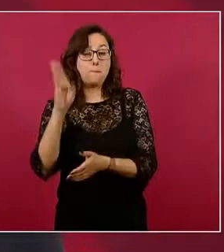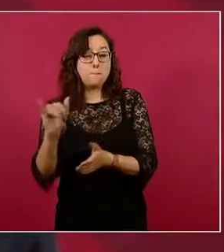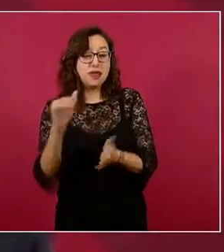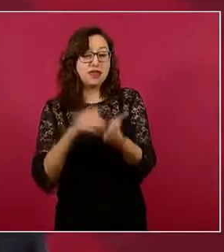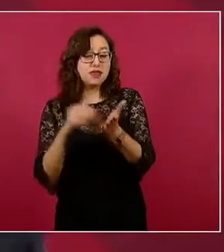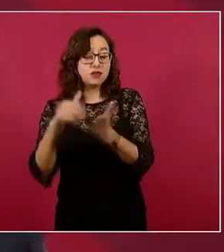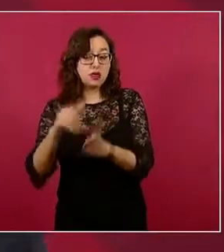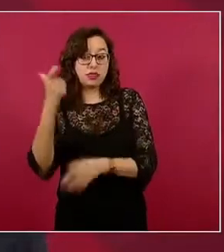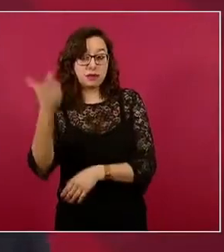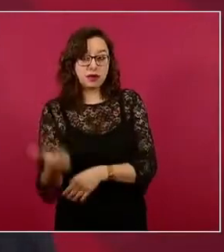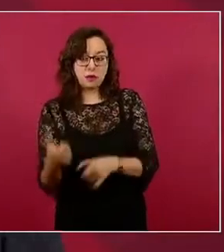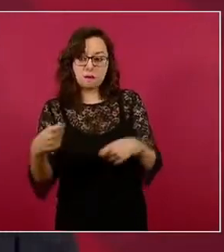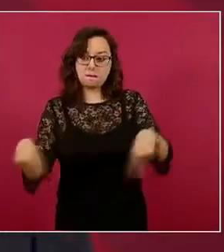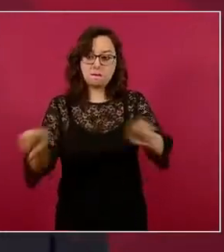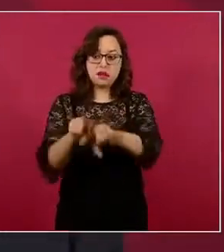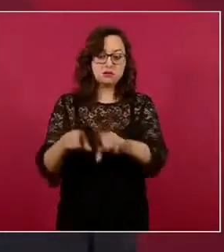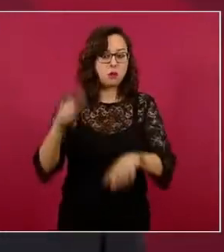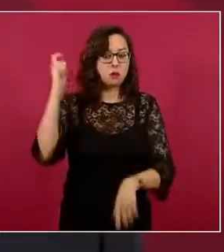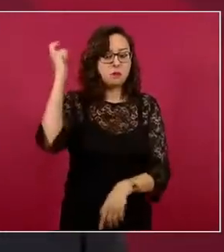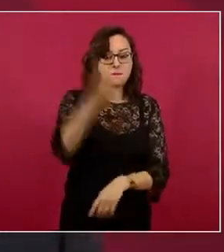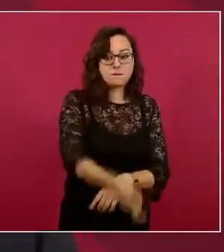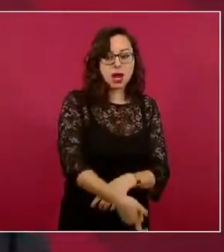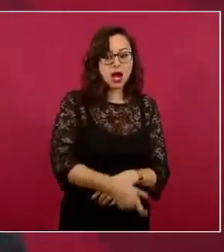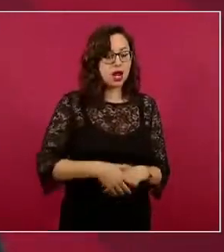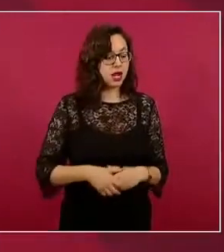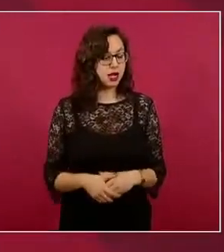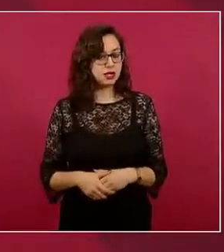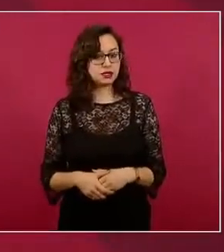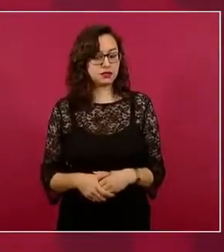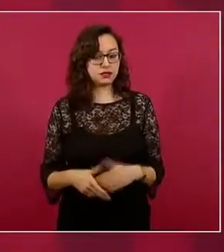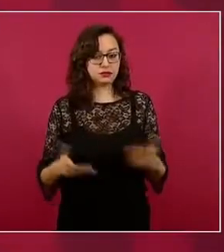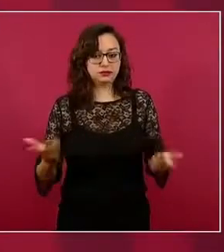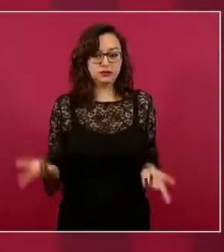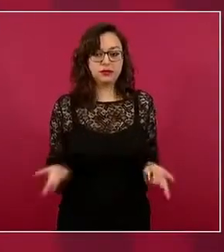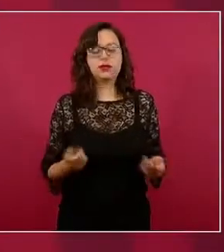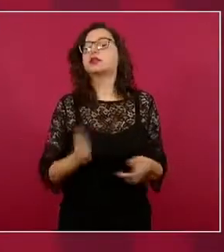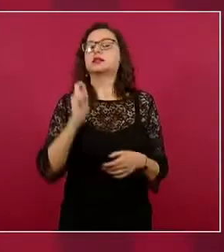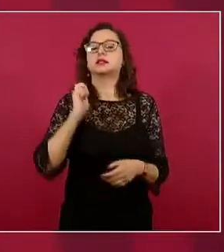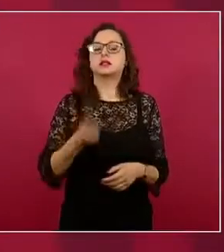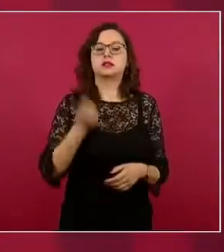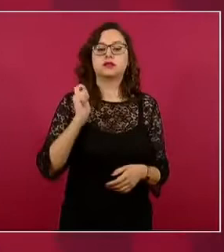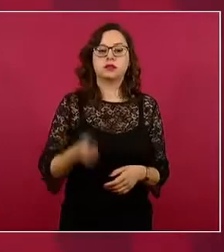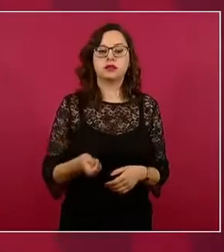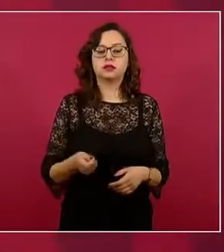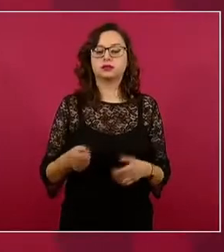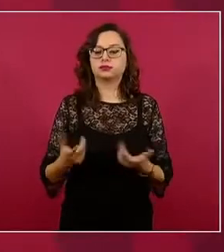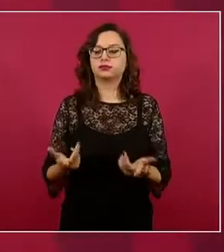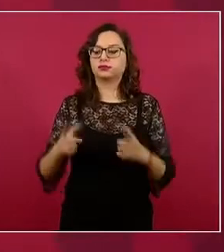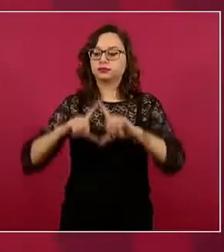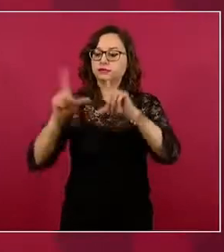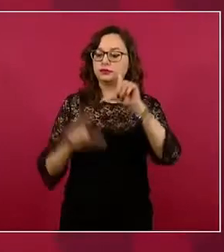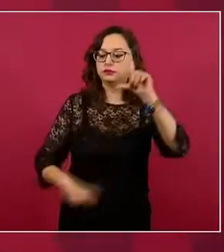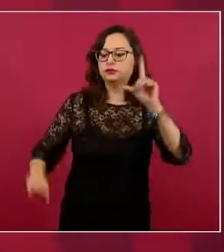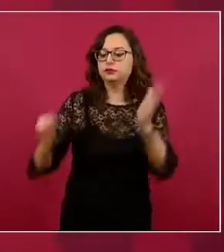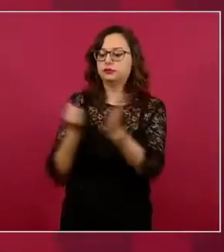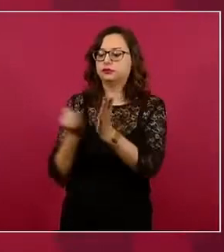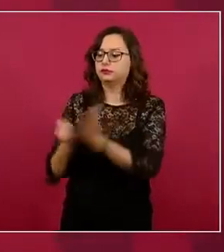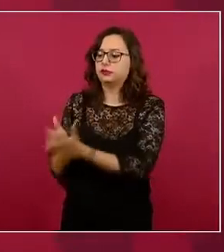¿Qué significa esto? Que del presupuesto público, que es dinero de todos, hay que